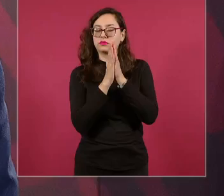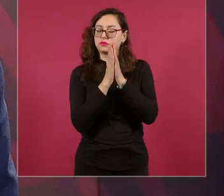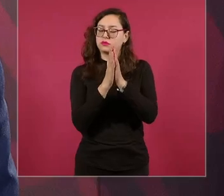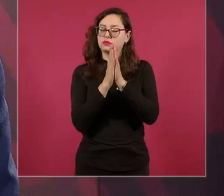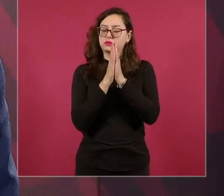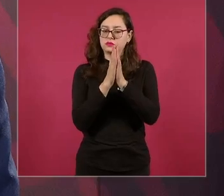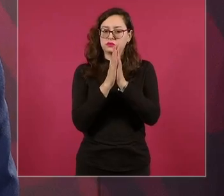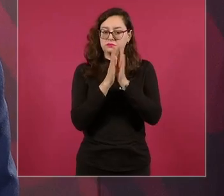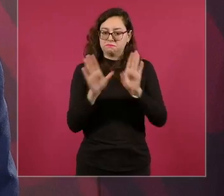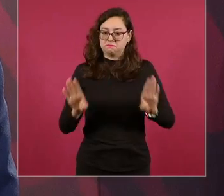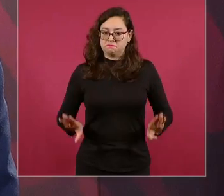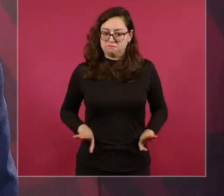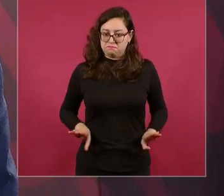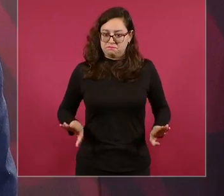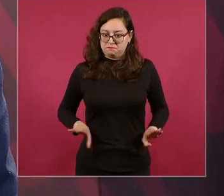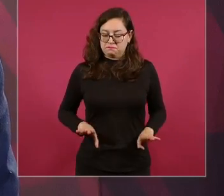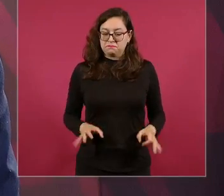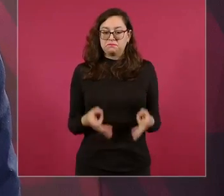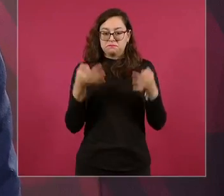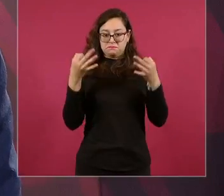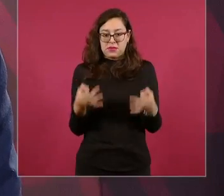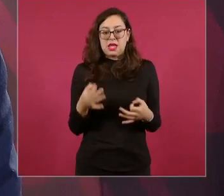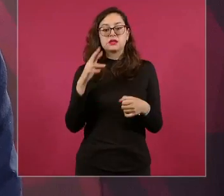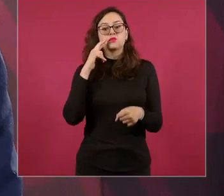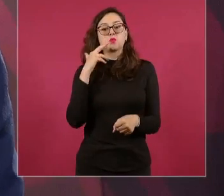de manera responsable